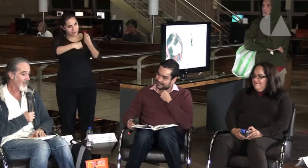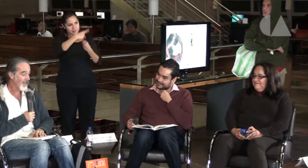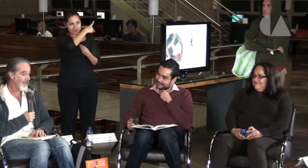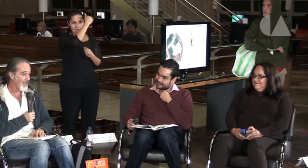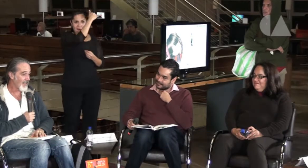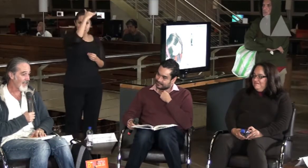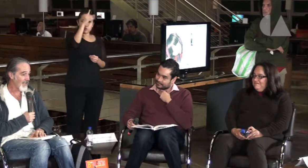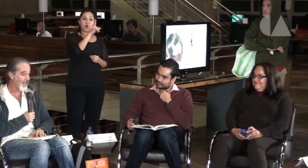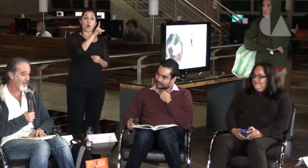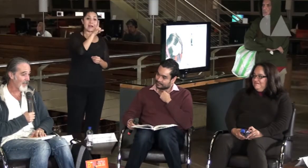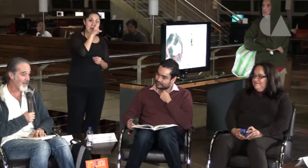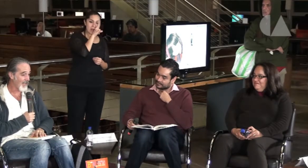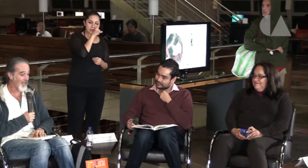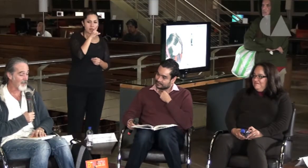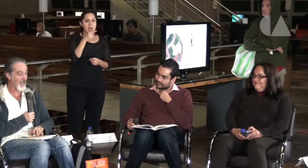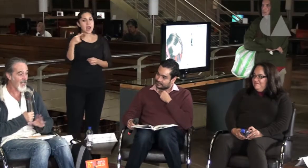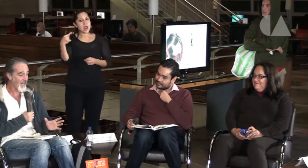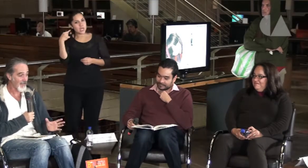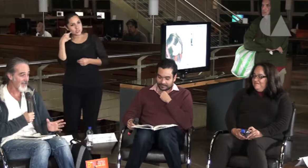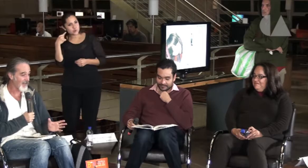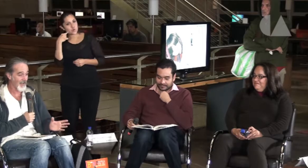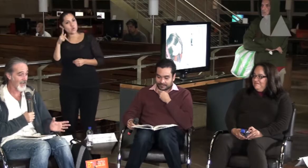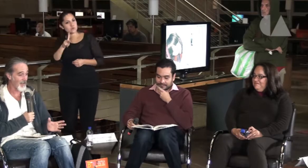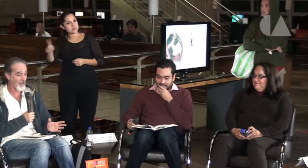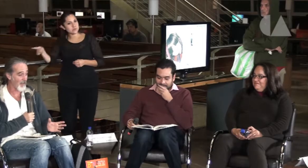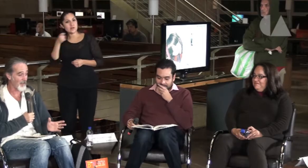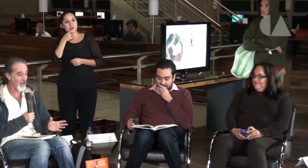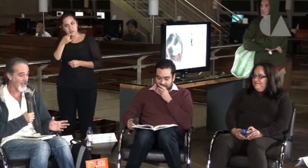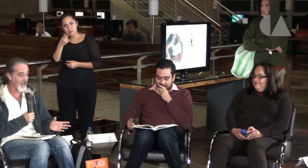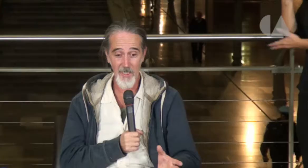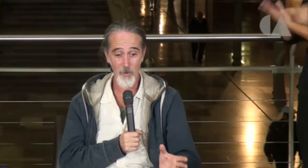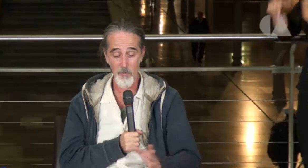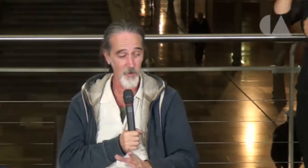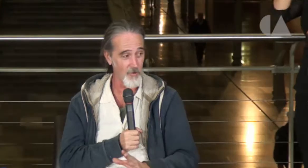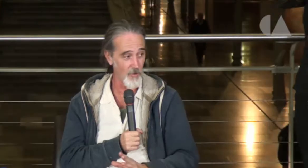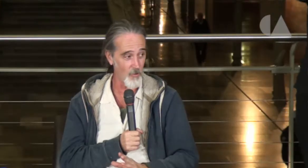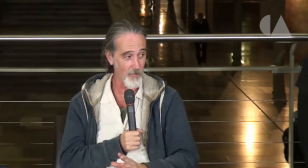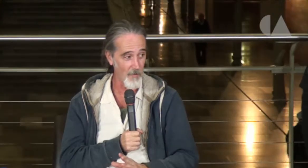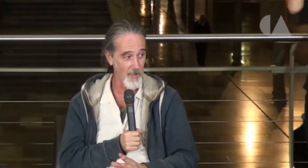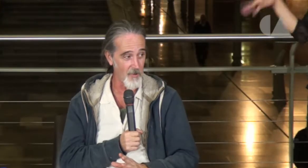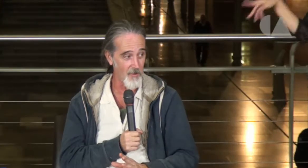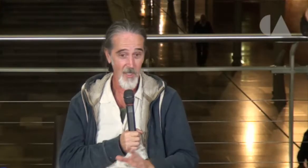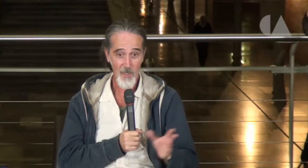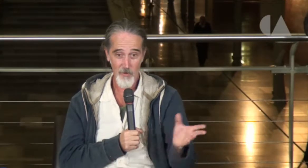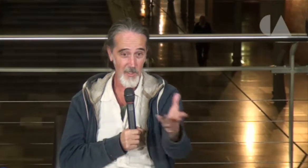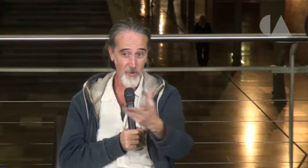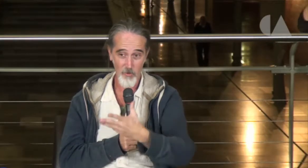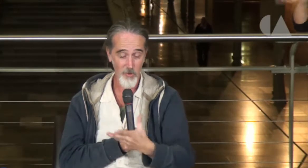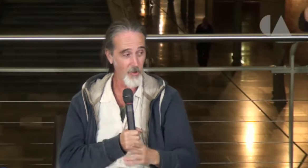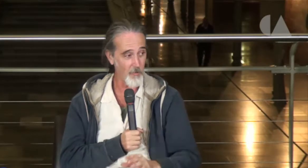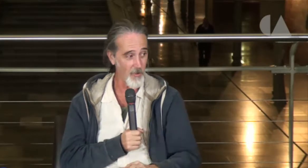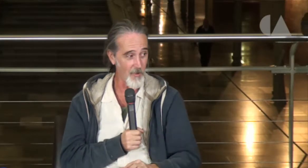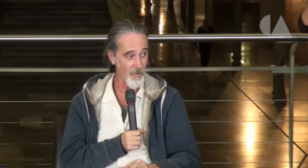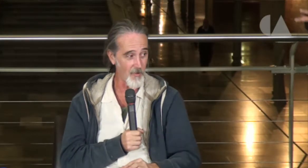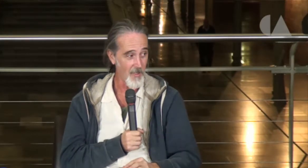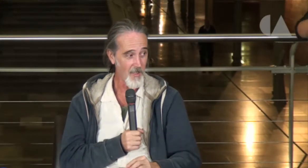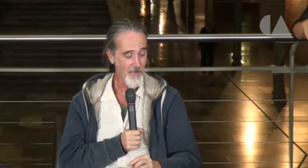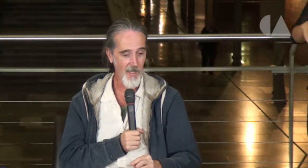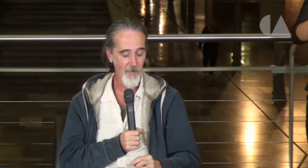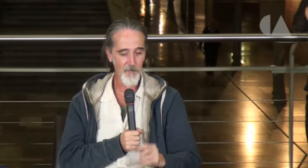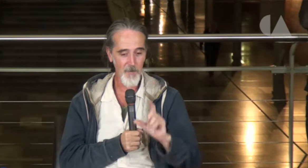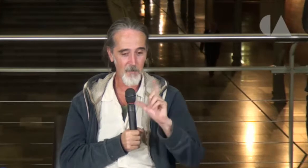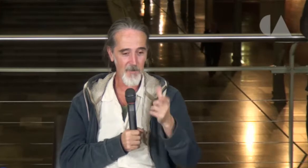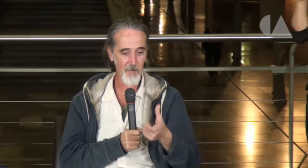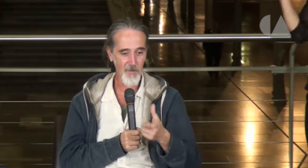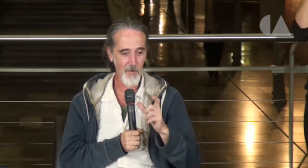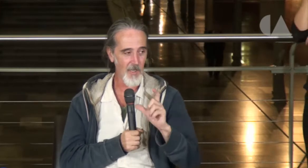tienen la capacidad de pelearse a muerte y a los dos minutos ser súper amigos cosa que nosotros no podemos o